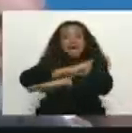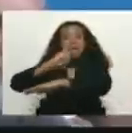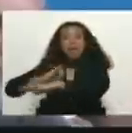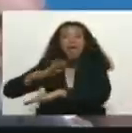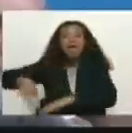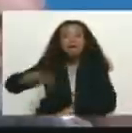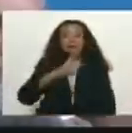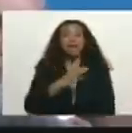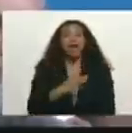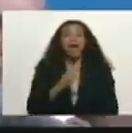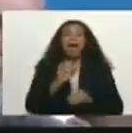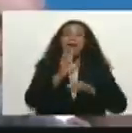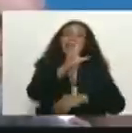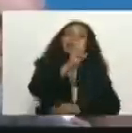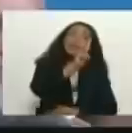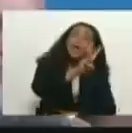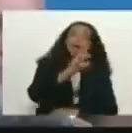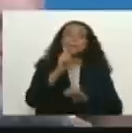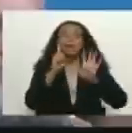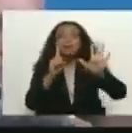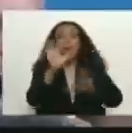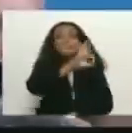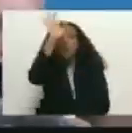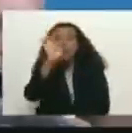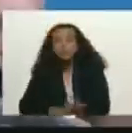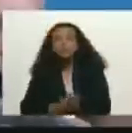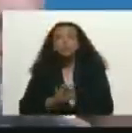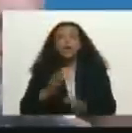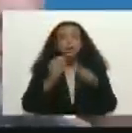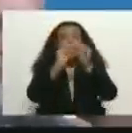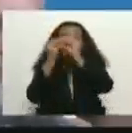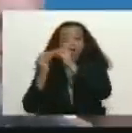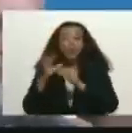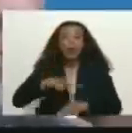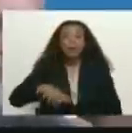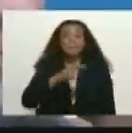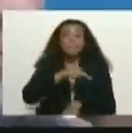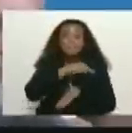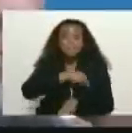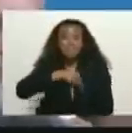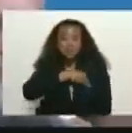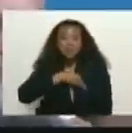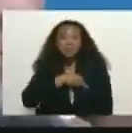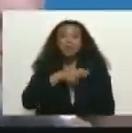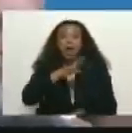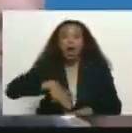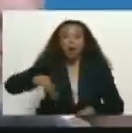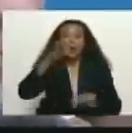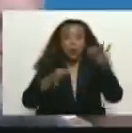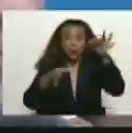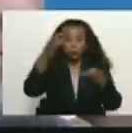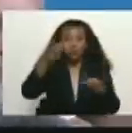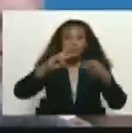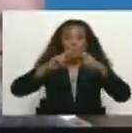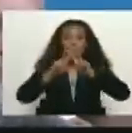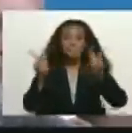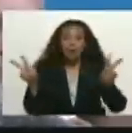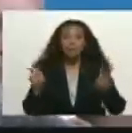el 36% de las iglesias registradas en el Ministerio del Interior, Naguará, Justicia y Paz.